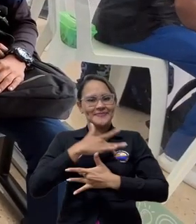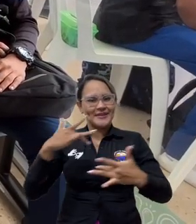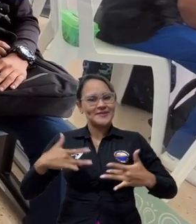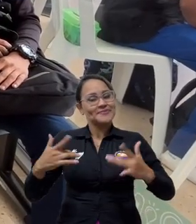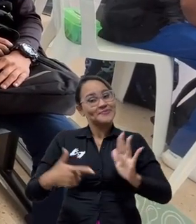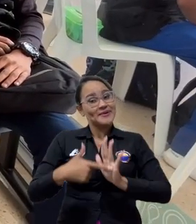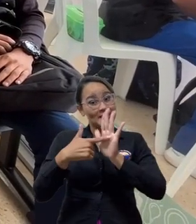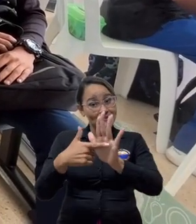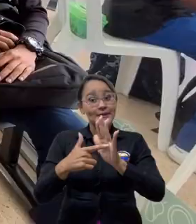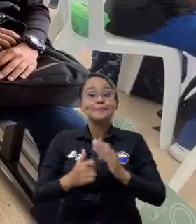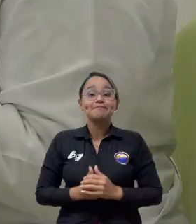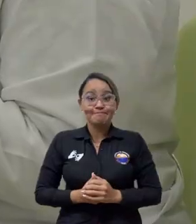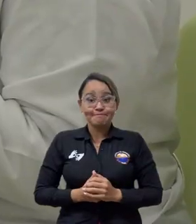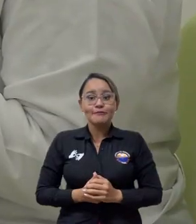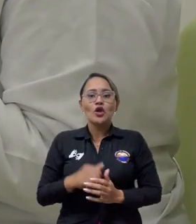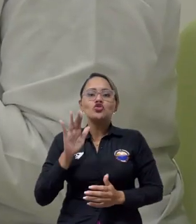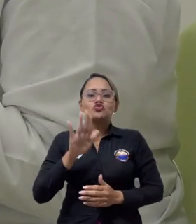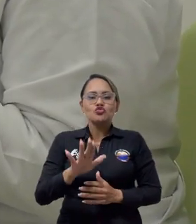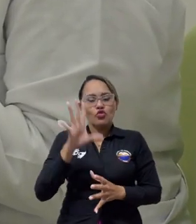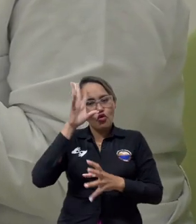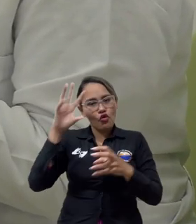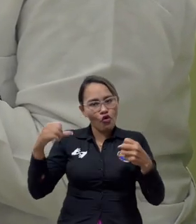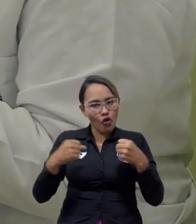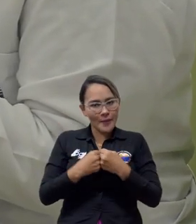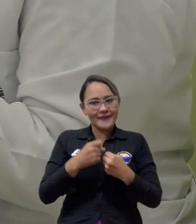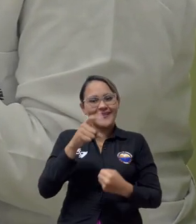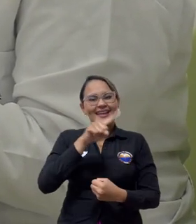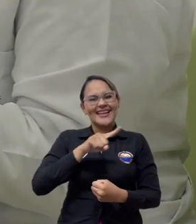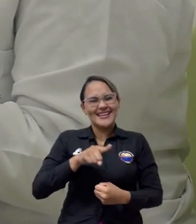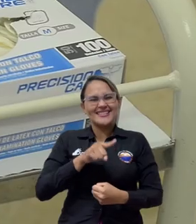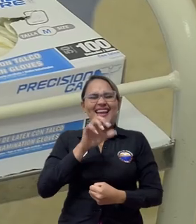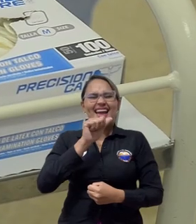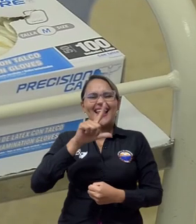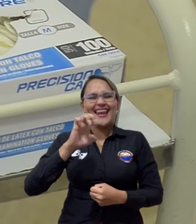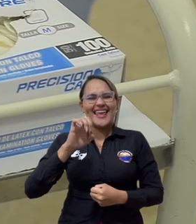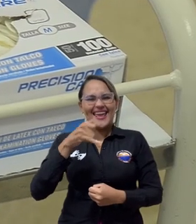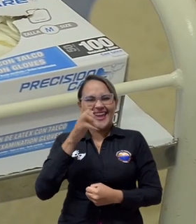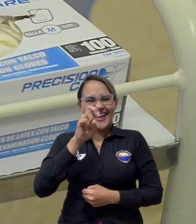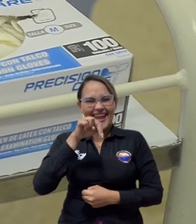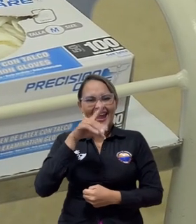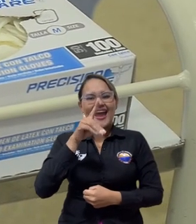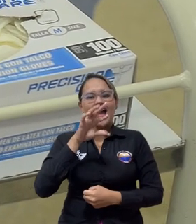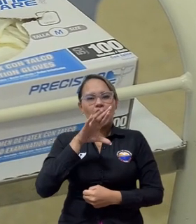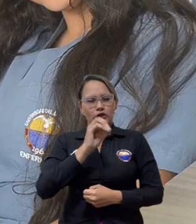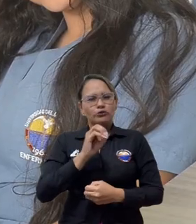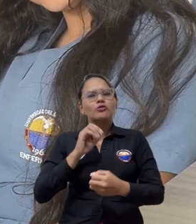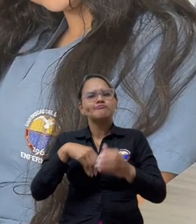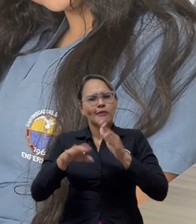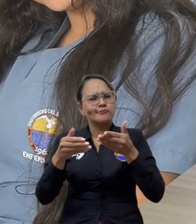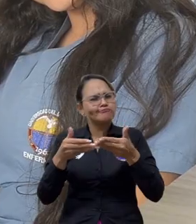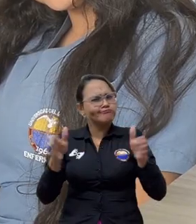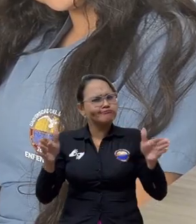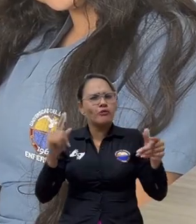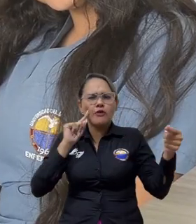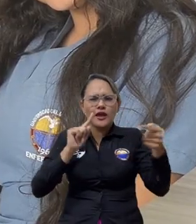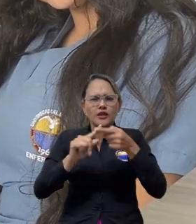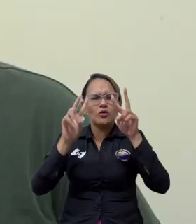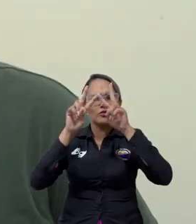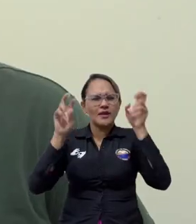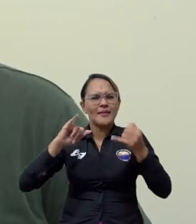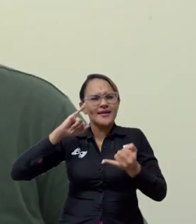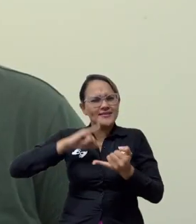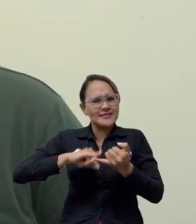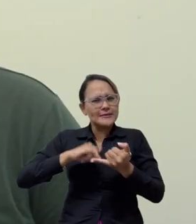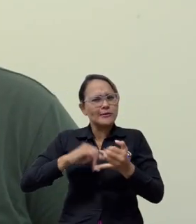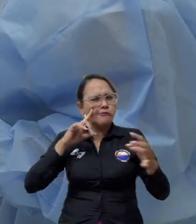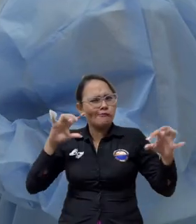A través de En Territorio, en convenio con la S. Alejandro Próspero Reverán, se unió a la jornada de ampliación de la respuesta nacional al